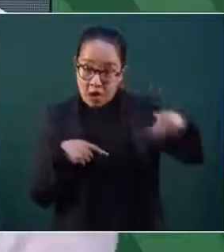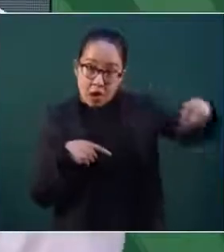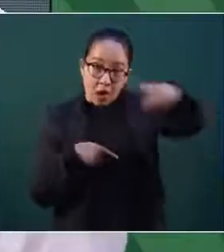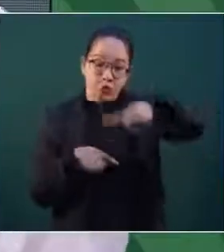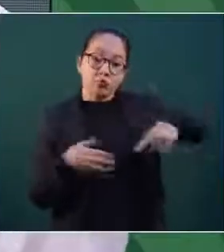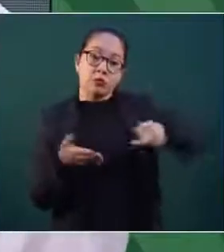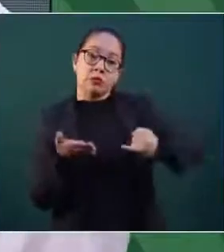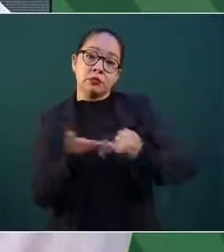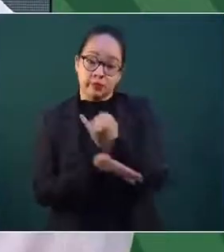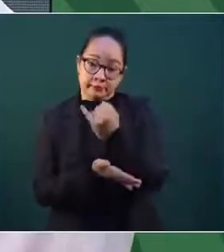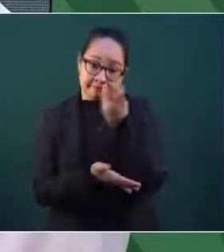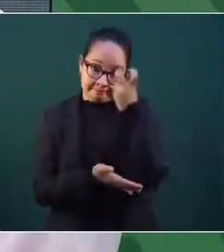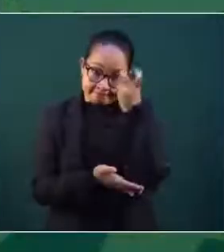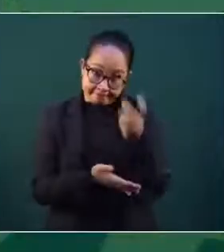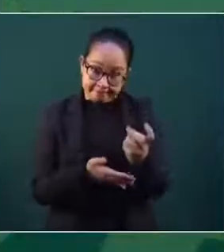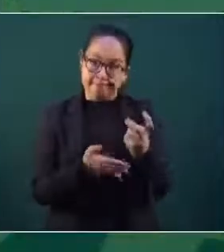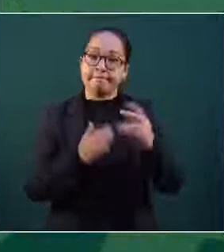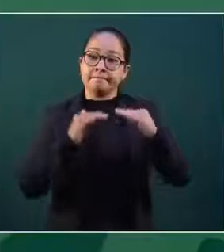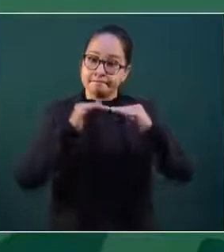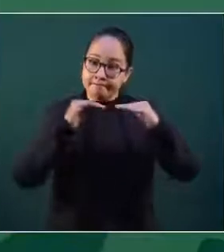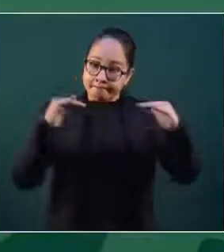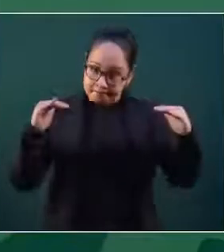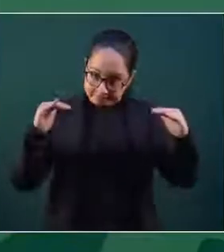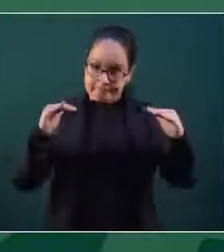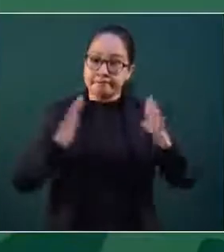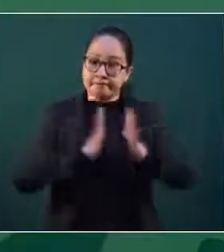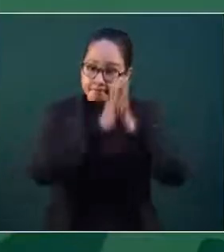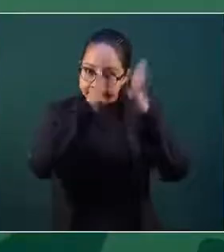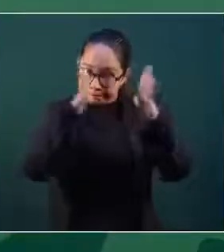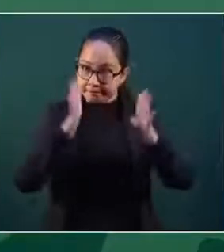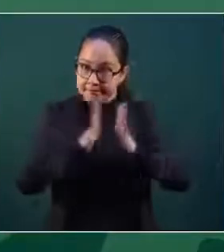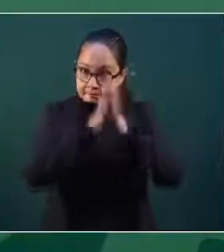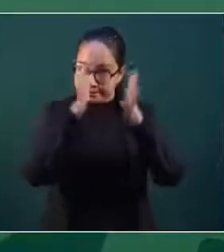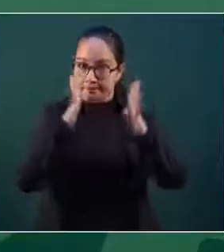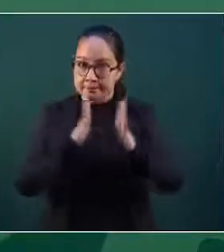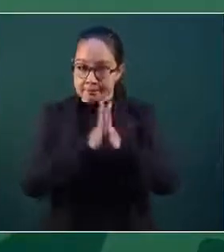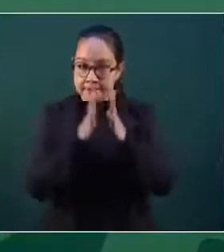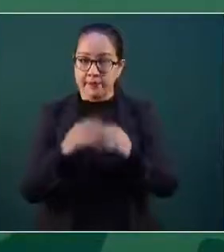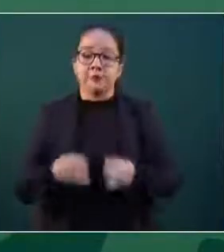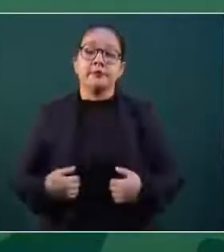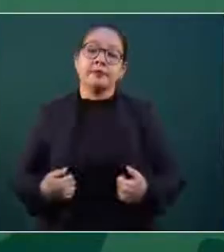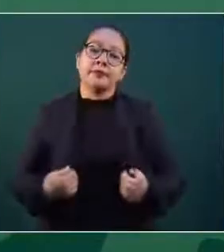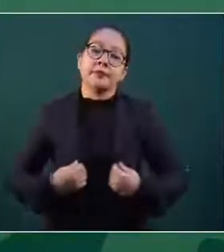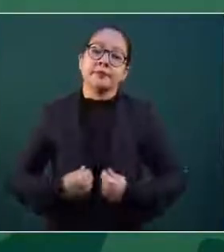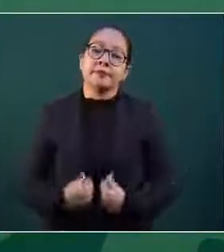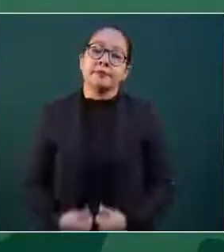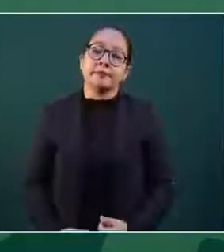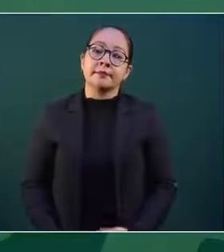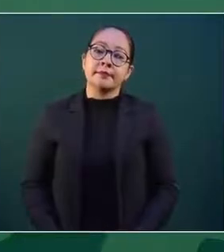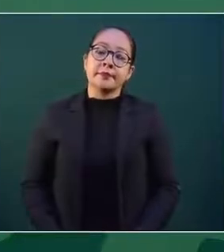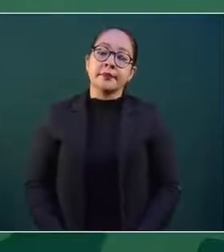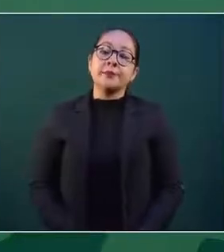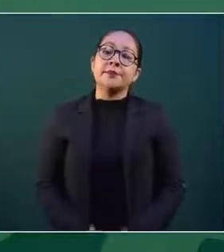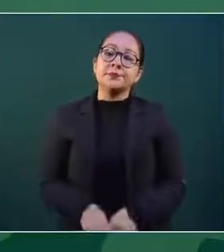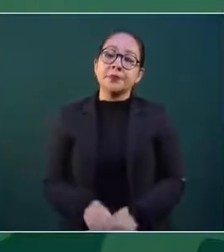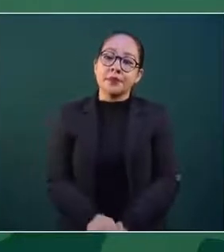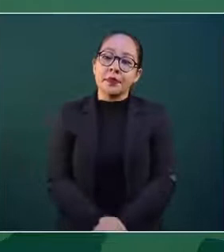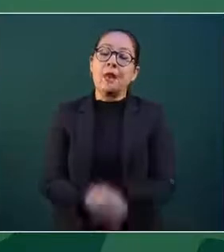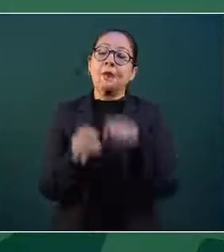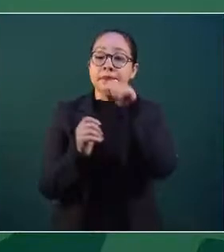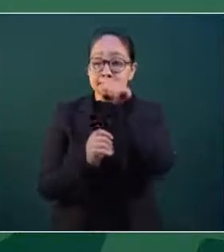Esa es la democracia participativa. Y ya también está la